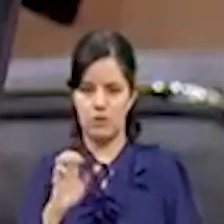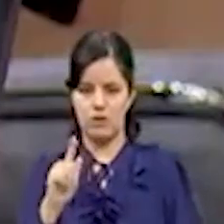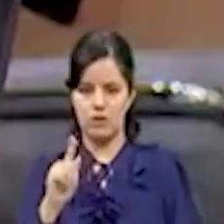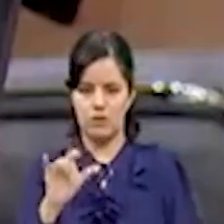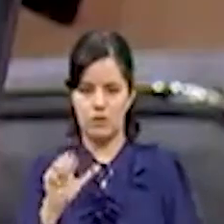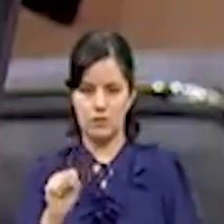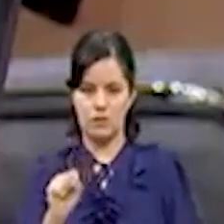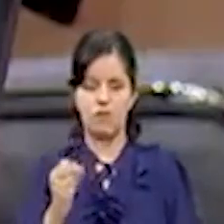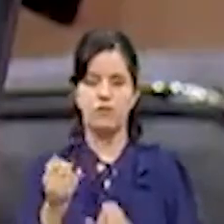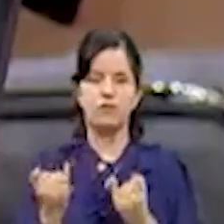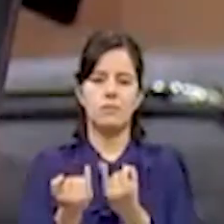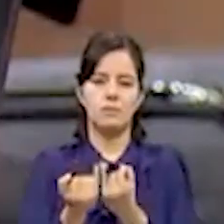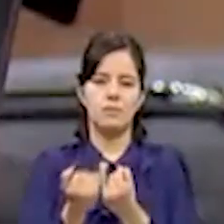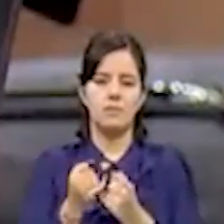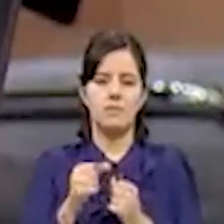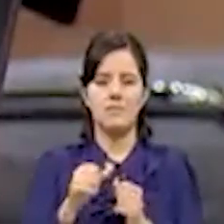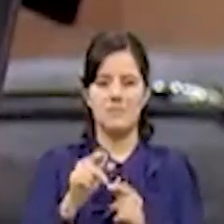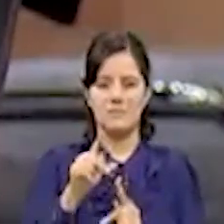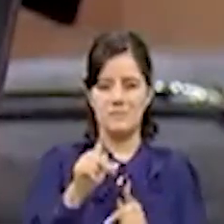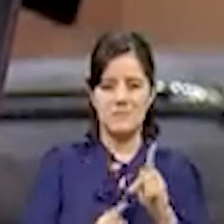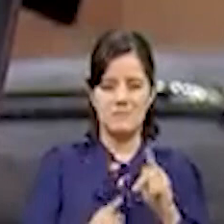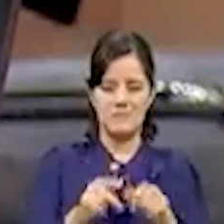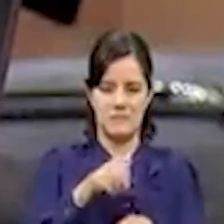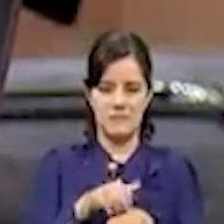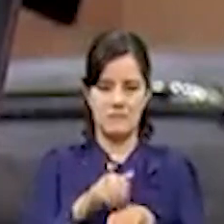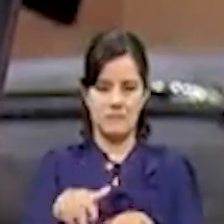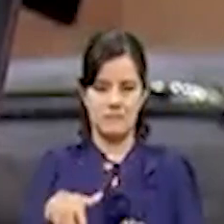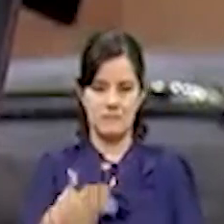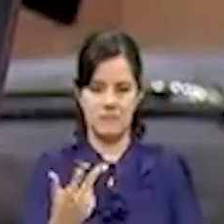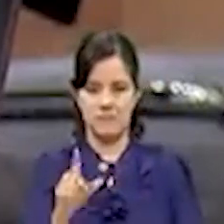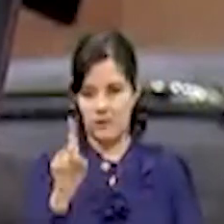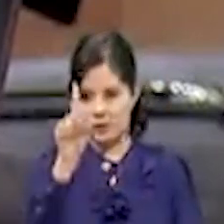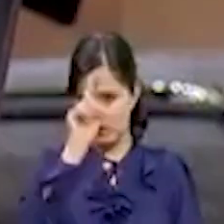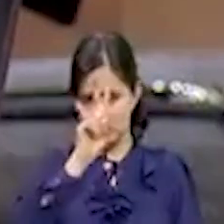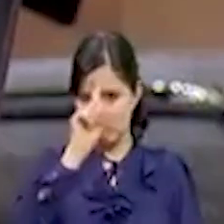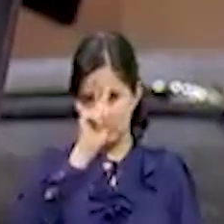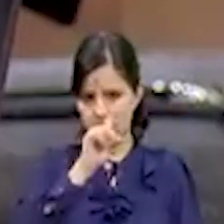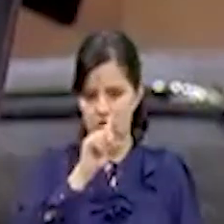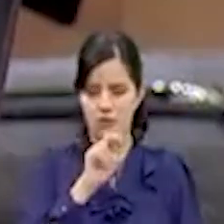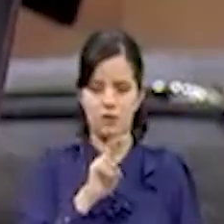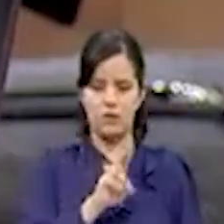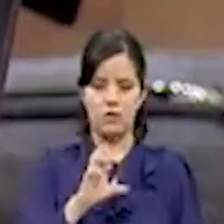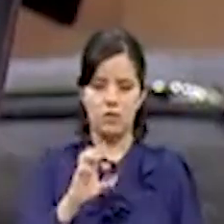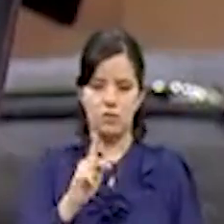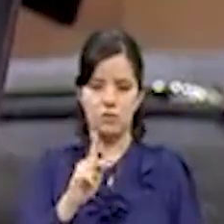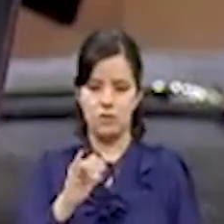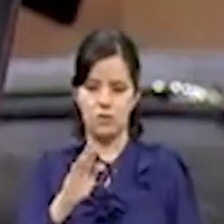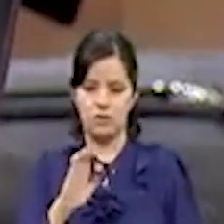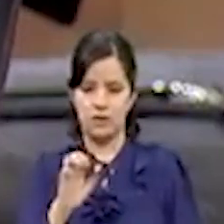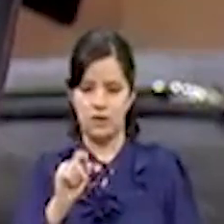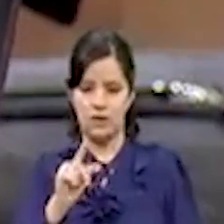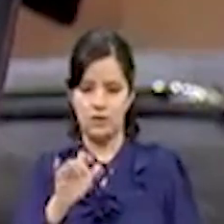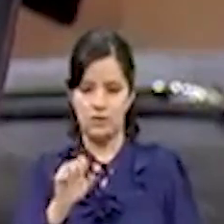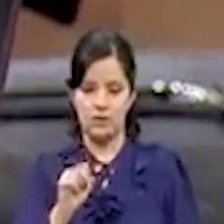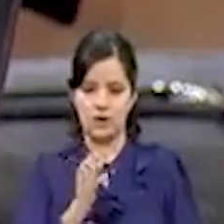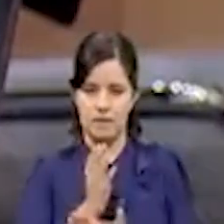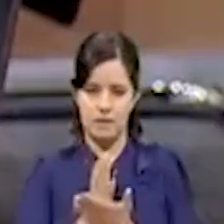excluyendo también el considerando 13, que el consejero UKIP solicitó su separación,